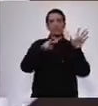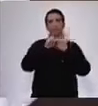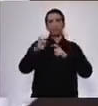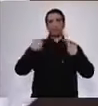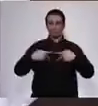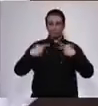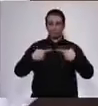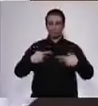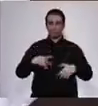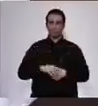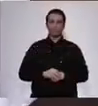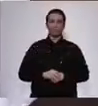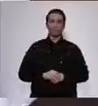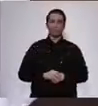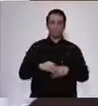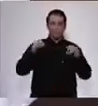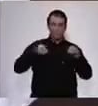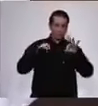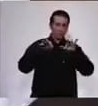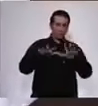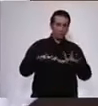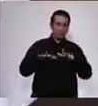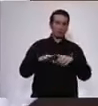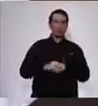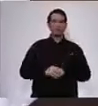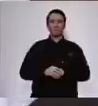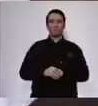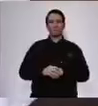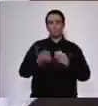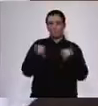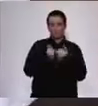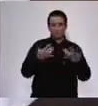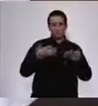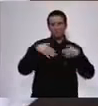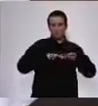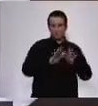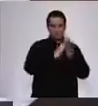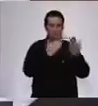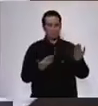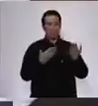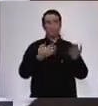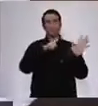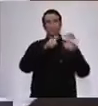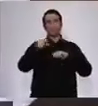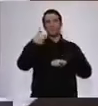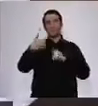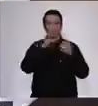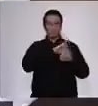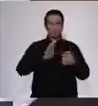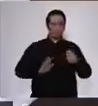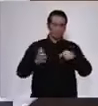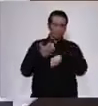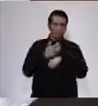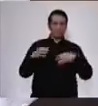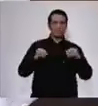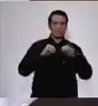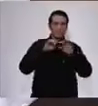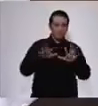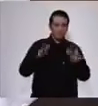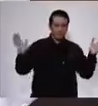14.200 personas mediante campañas en medios digitales impresos logramos que en los 106 municipios del estado